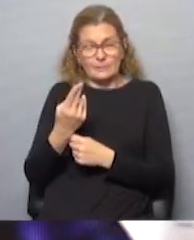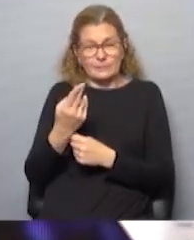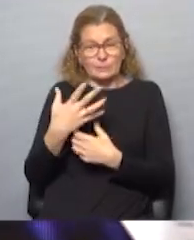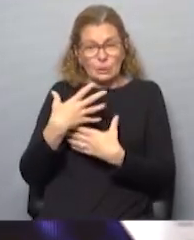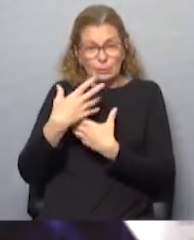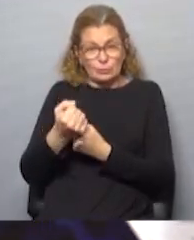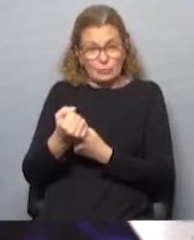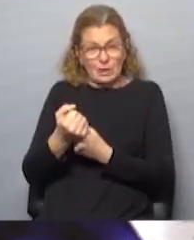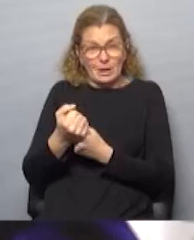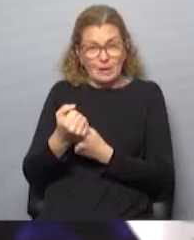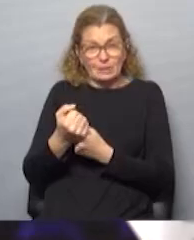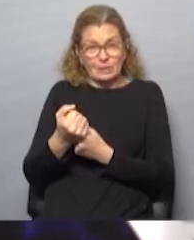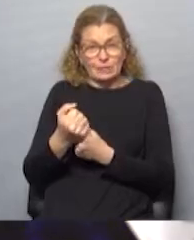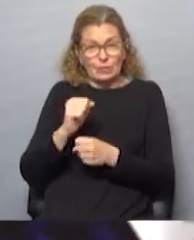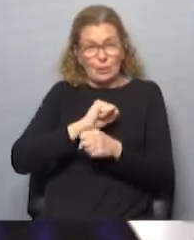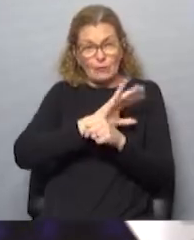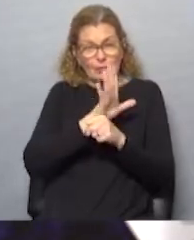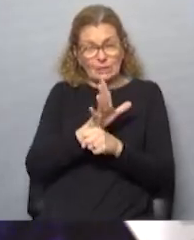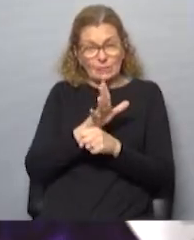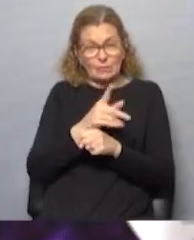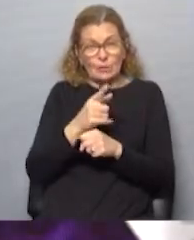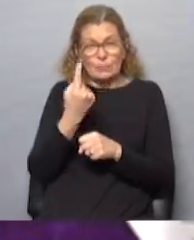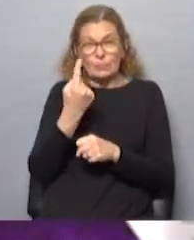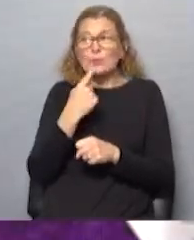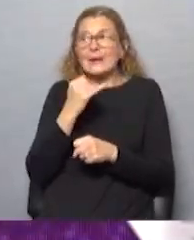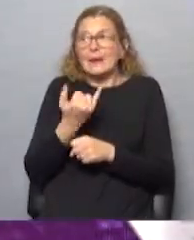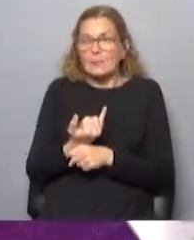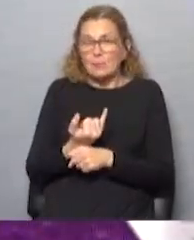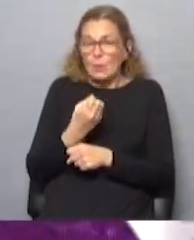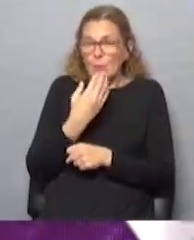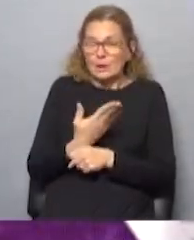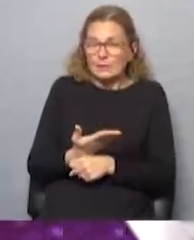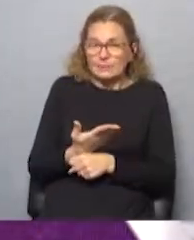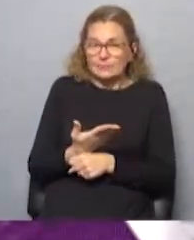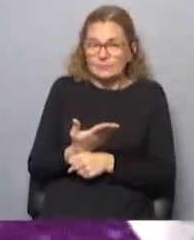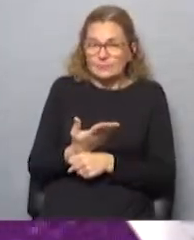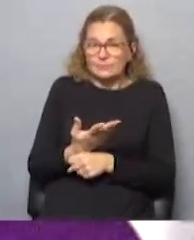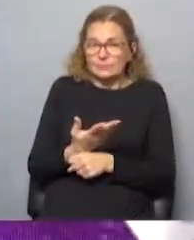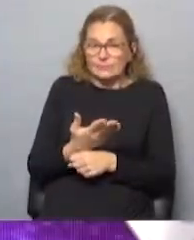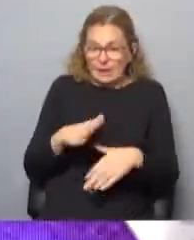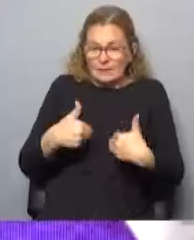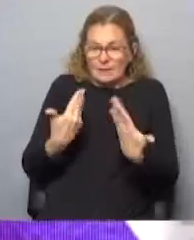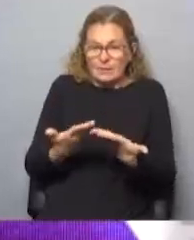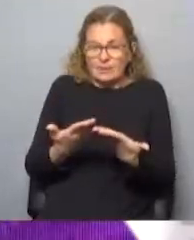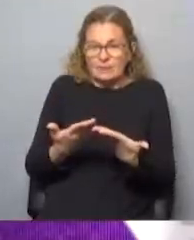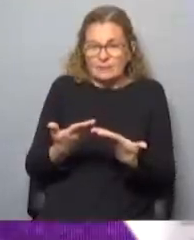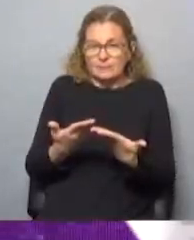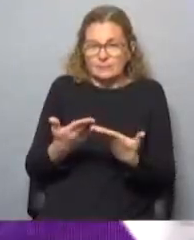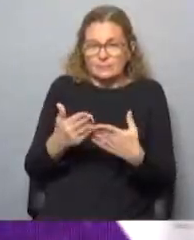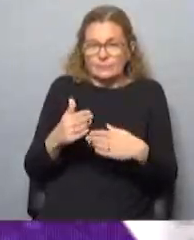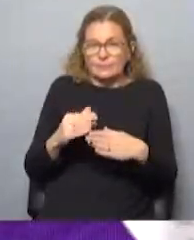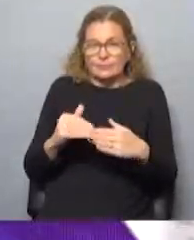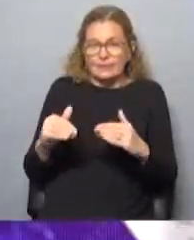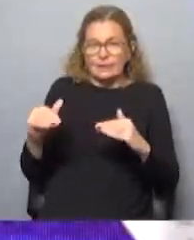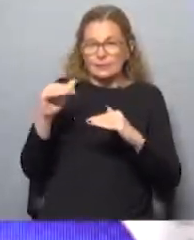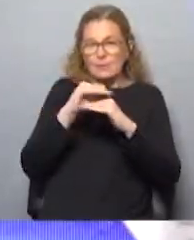ayudaron a salir del gobierno fuimos un ejemplo bueno es que se retribuya que se ponga digamos en el